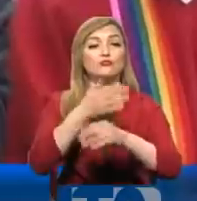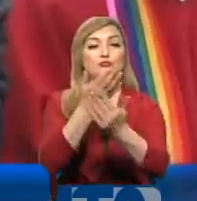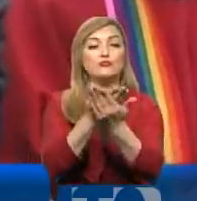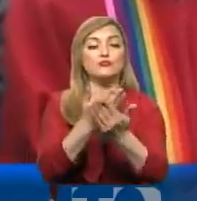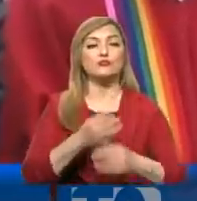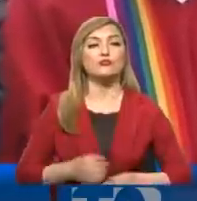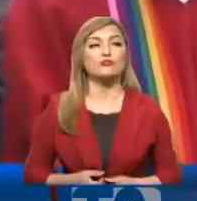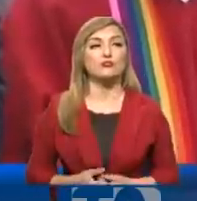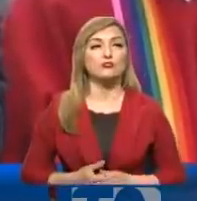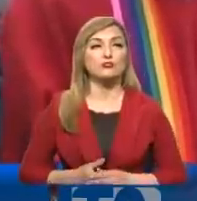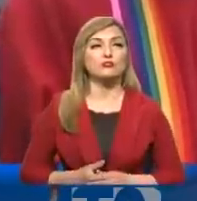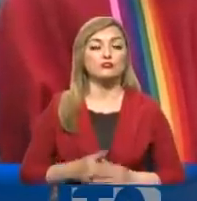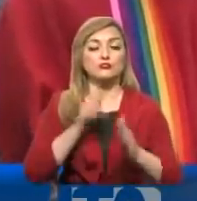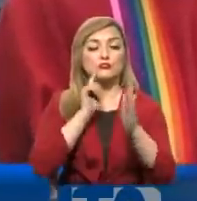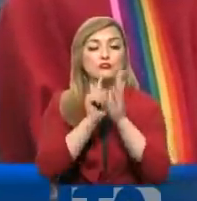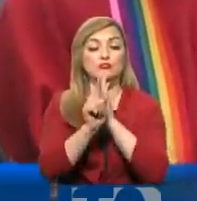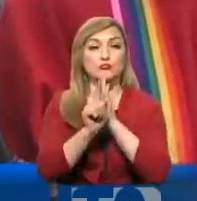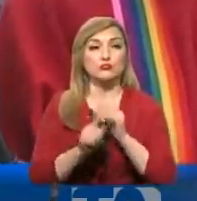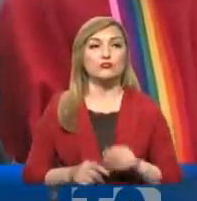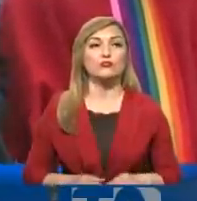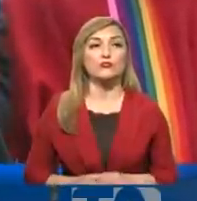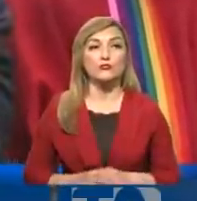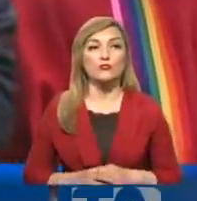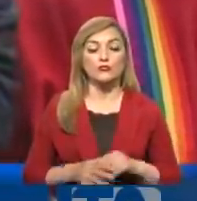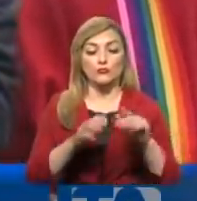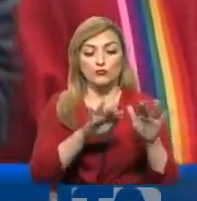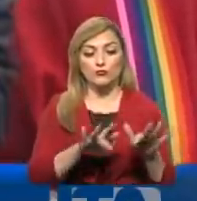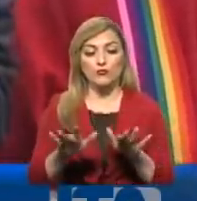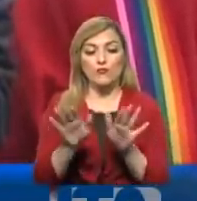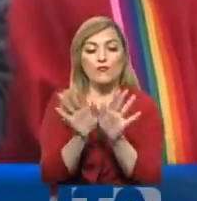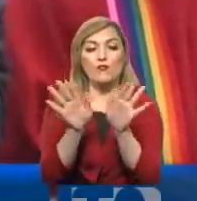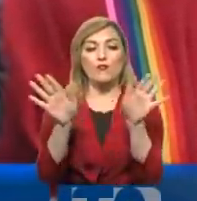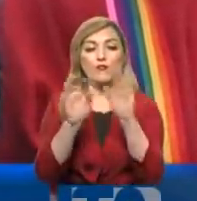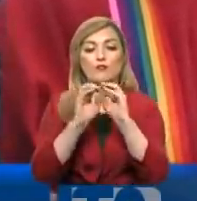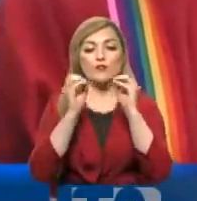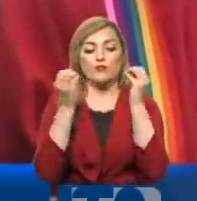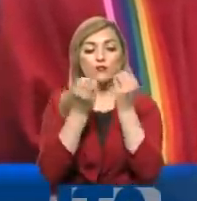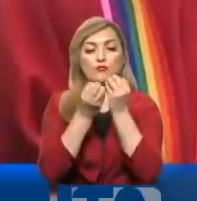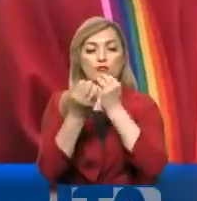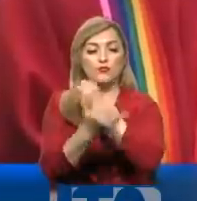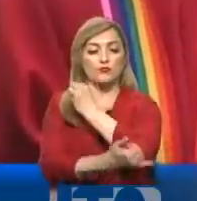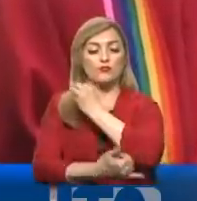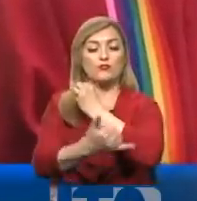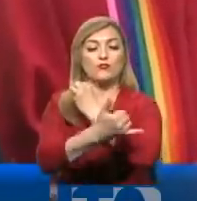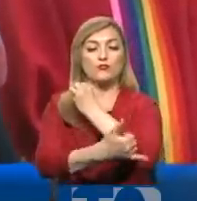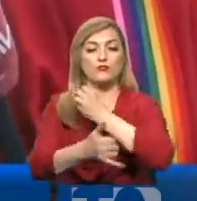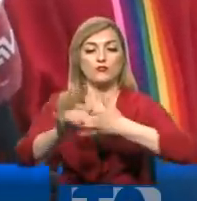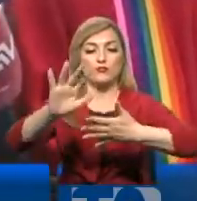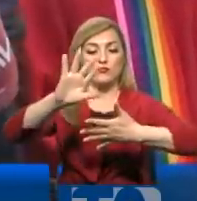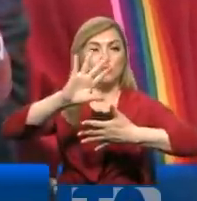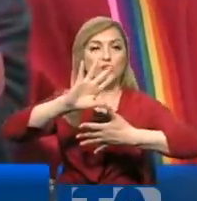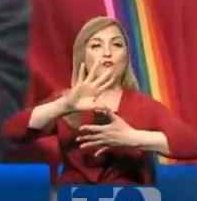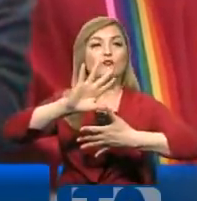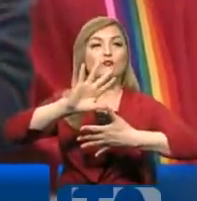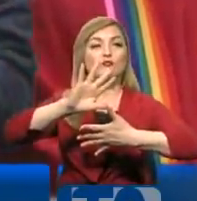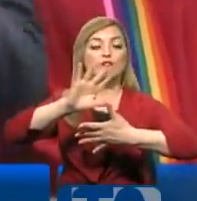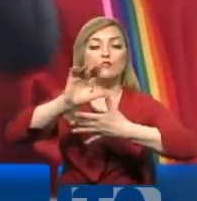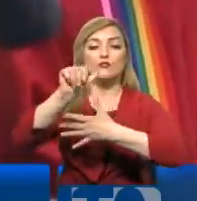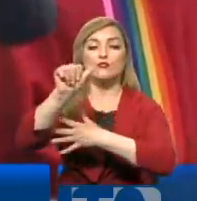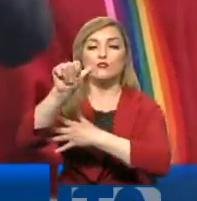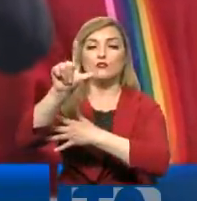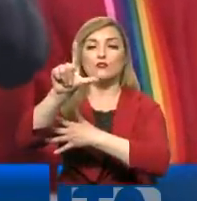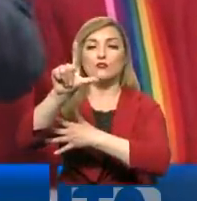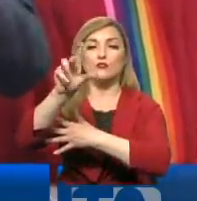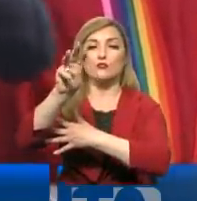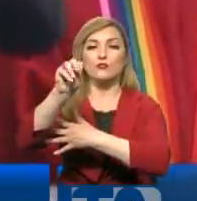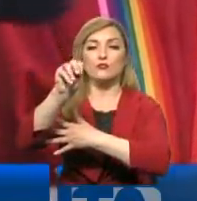presentar una denuncia ante el secretario general de la Organización de Estados Americanos, Almagro, dando